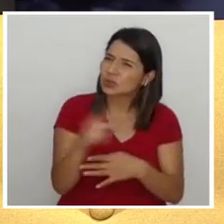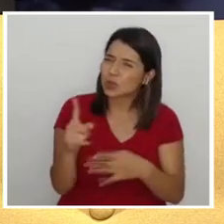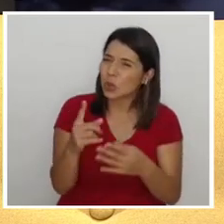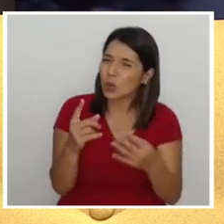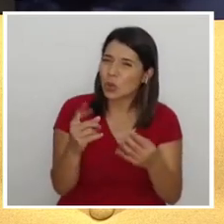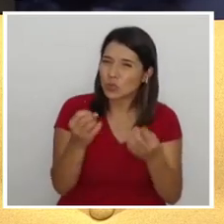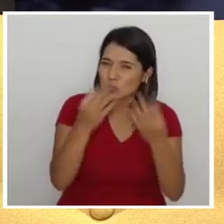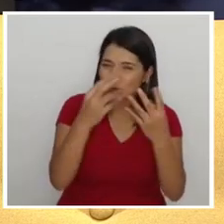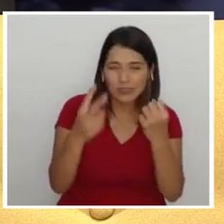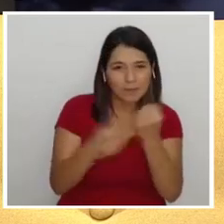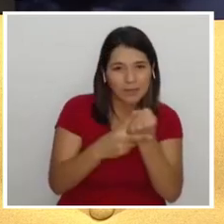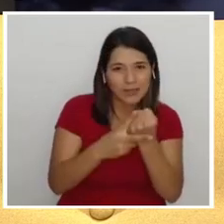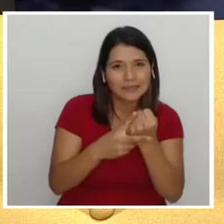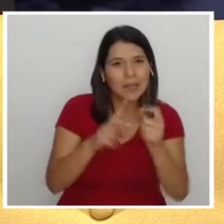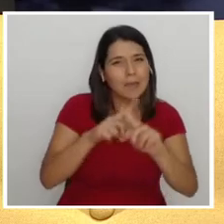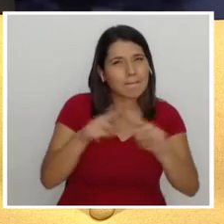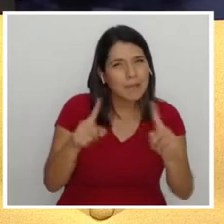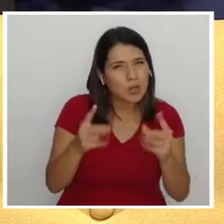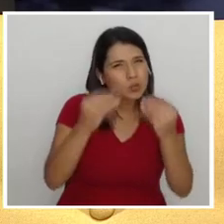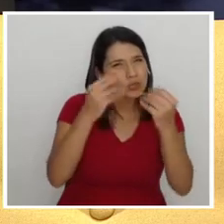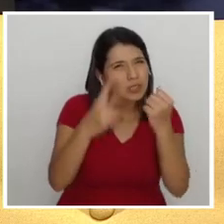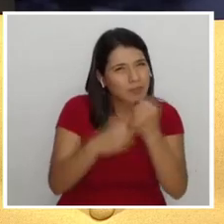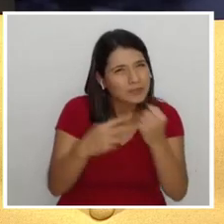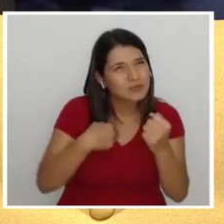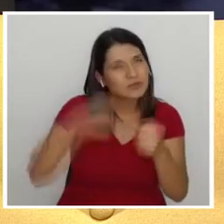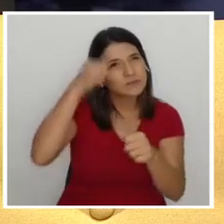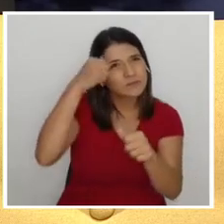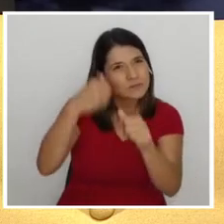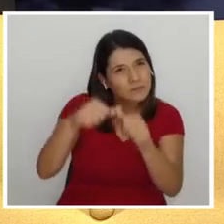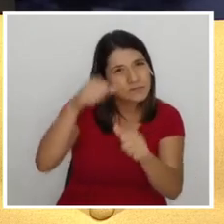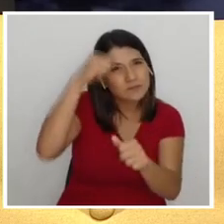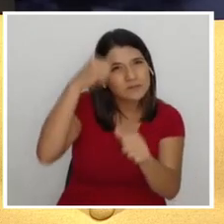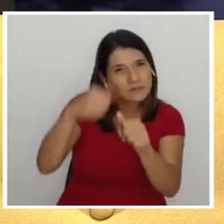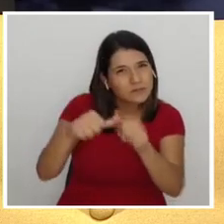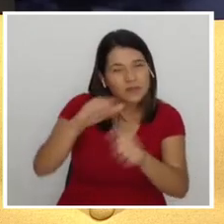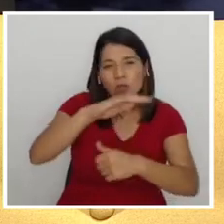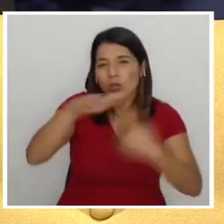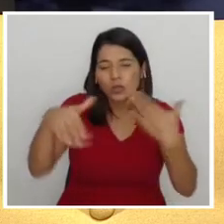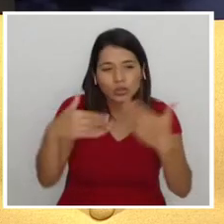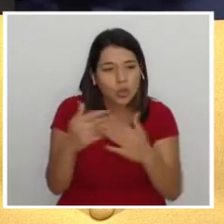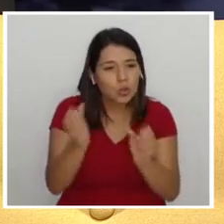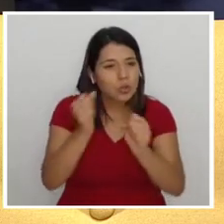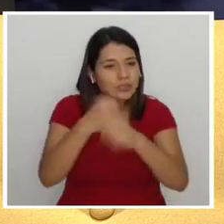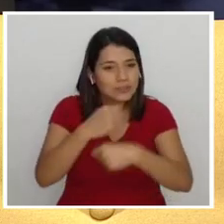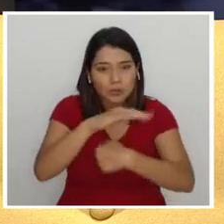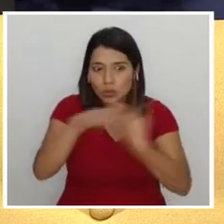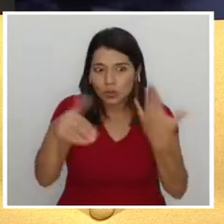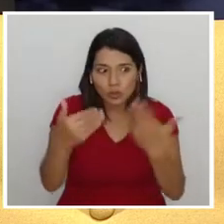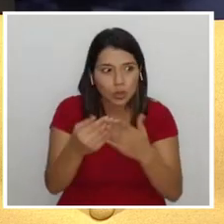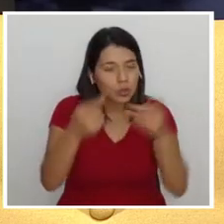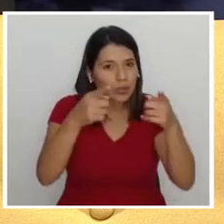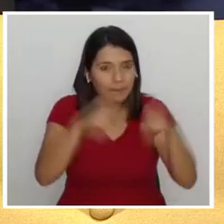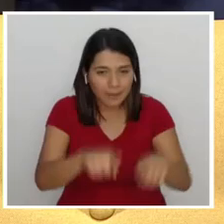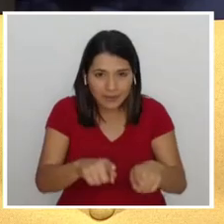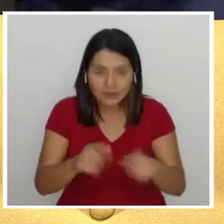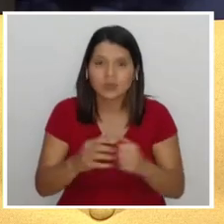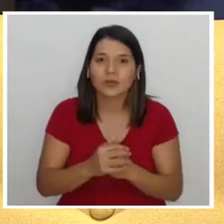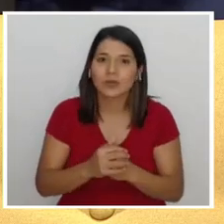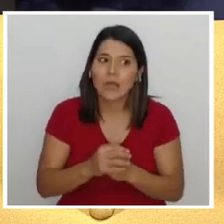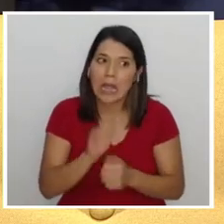la repaso y la recuerdo de todo lo que hicimos, de todo lo que sucedió. Esa